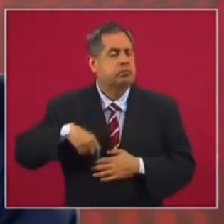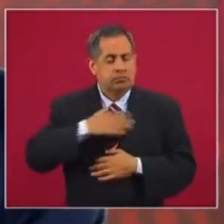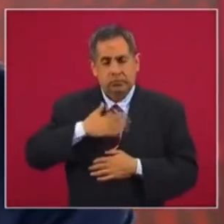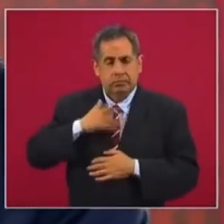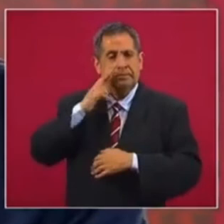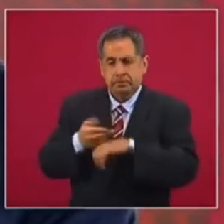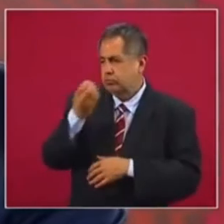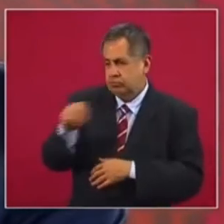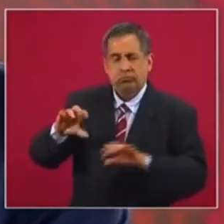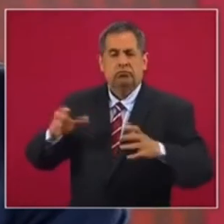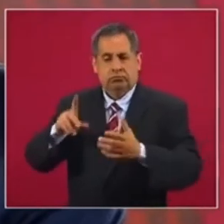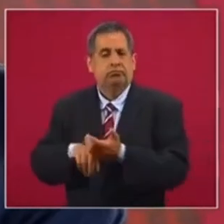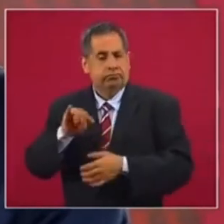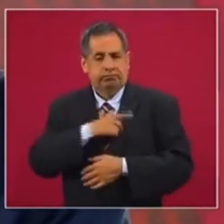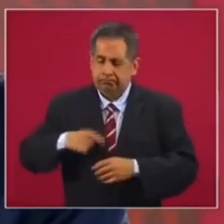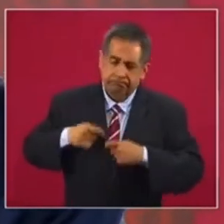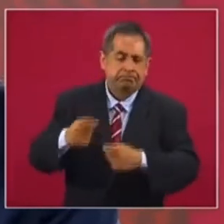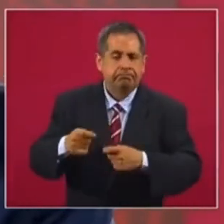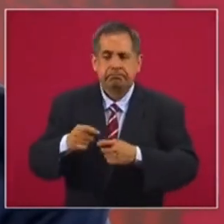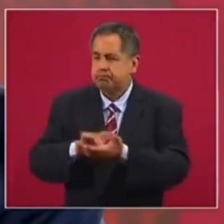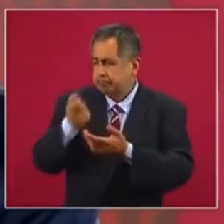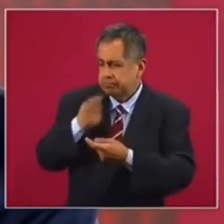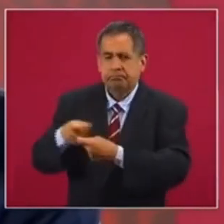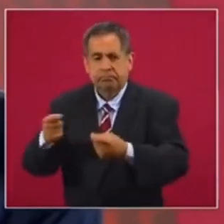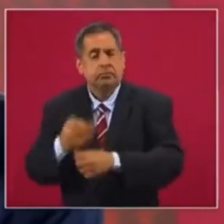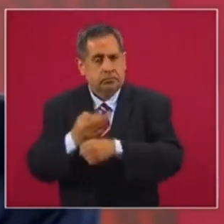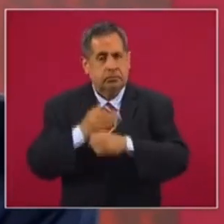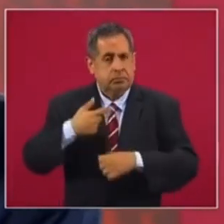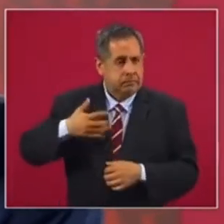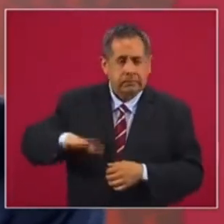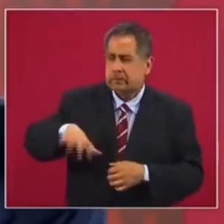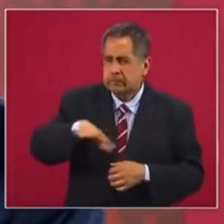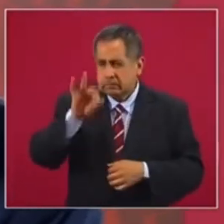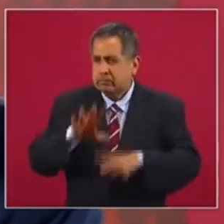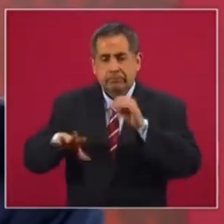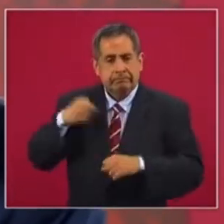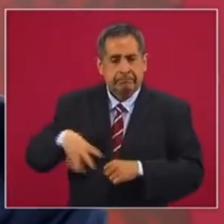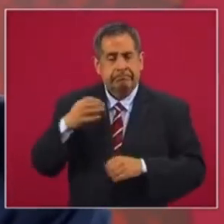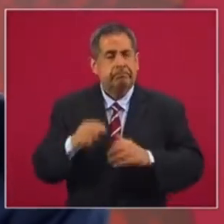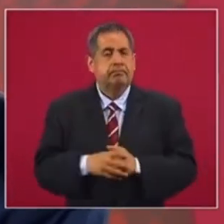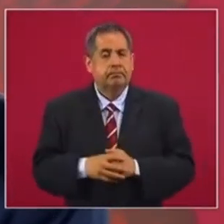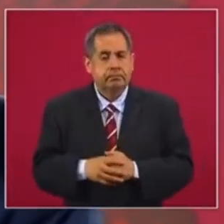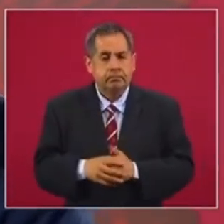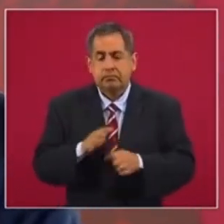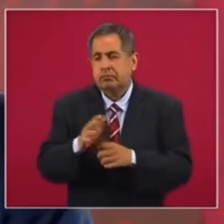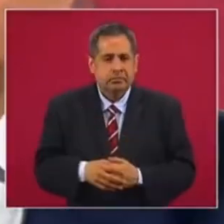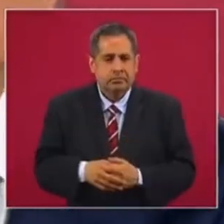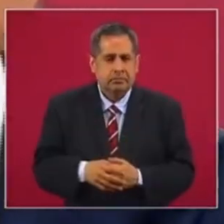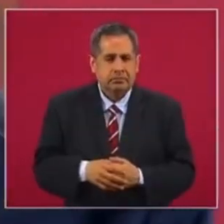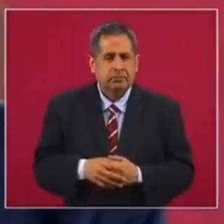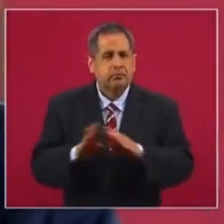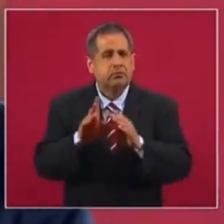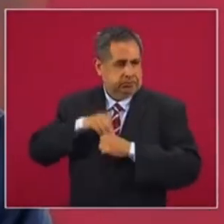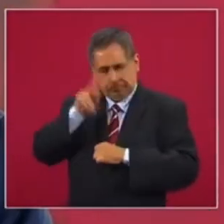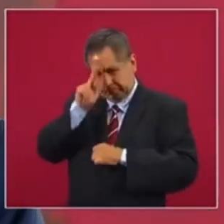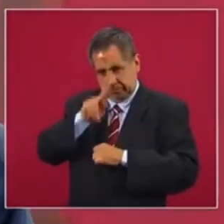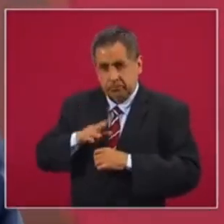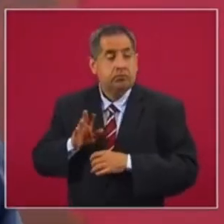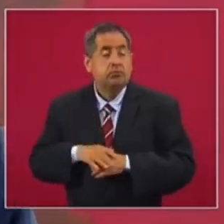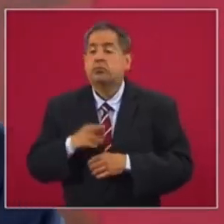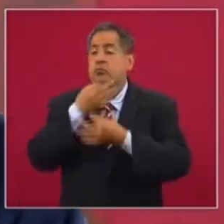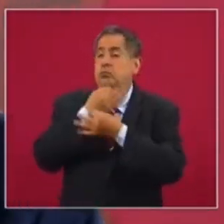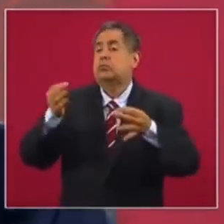tenemos la obligación de proporcionar los medicamentos y estábamos haciendo todo un esfuerzo. No podemos decir, fíjense, ¿cómo lo vamos a resolver?